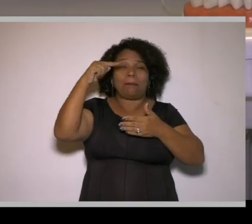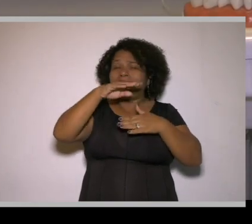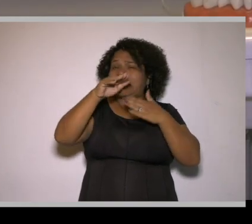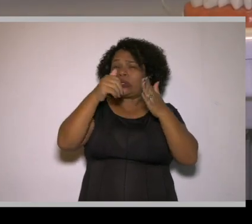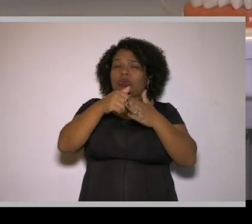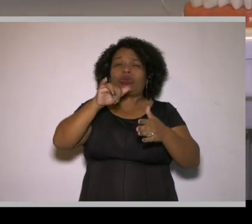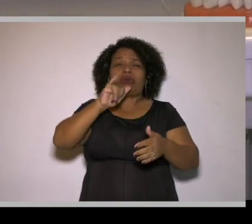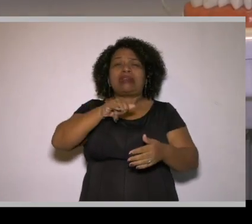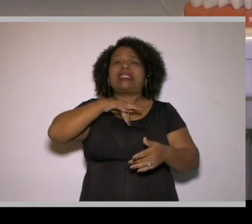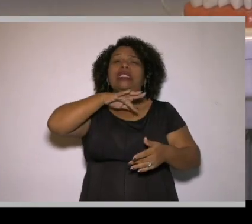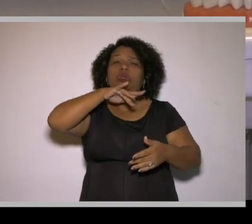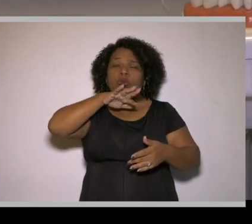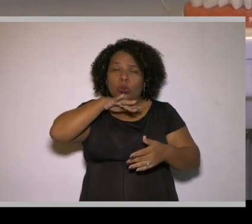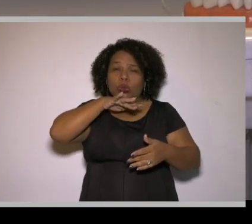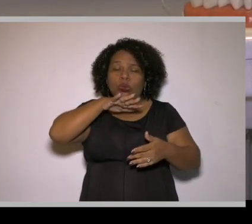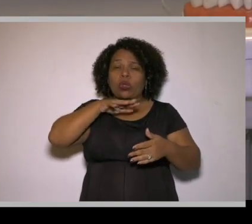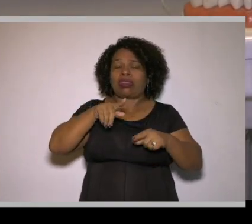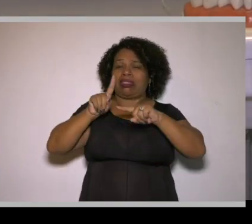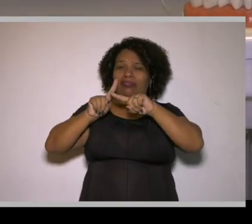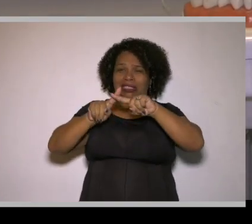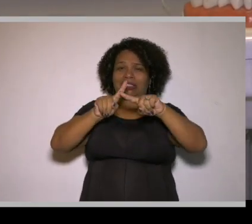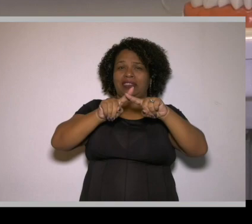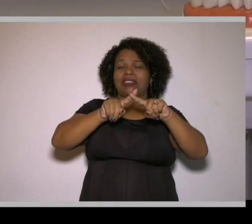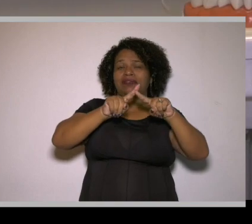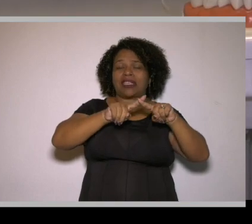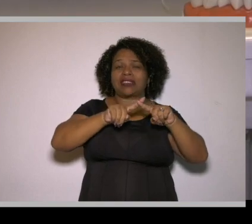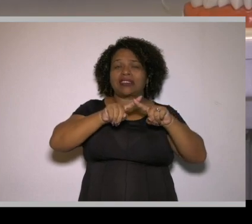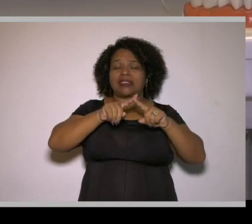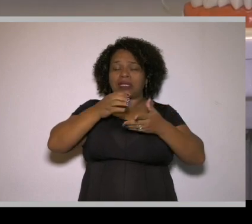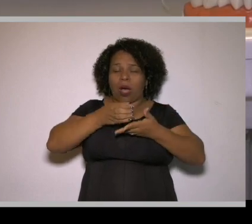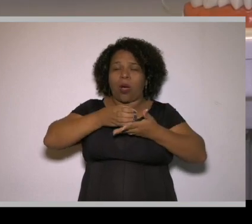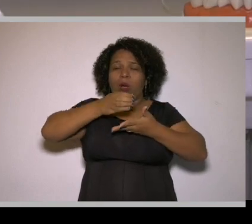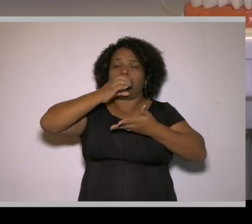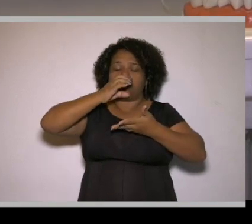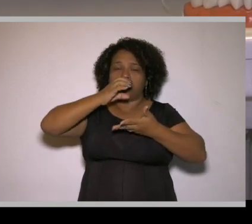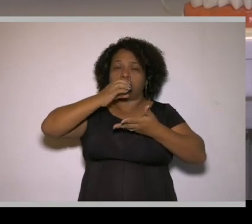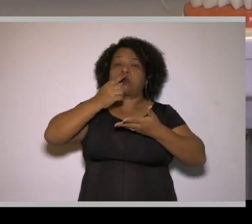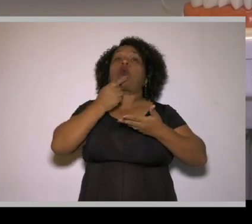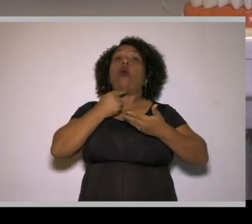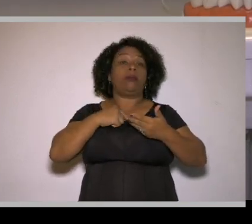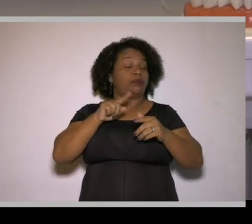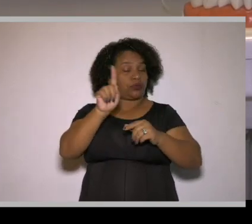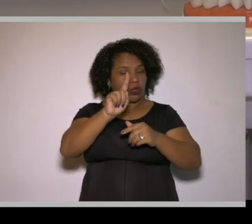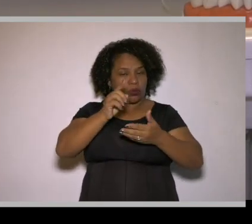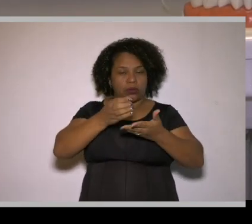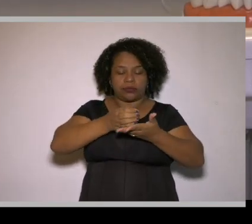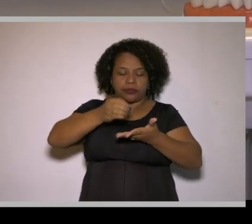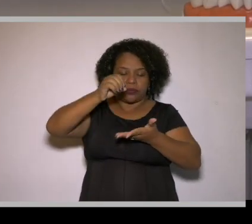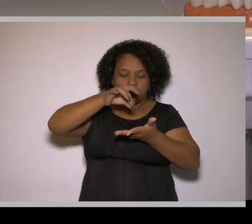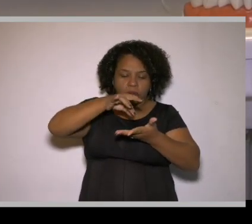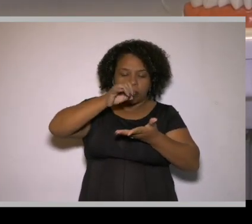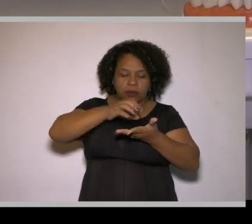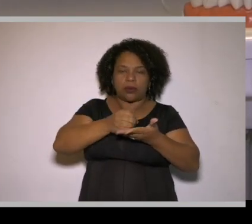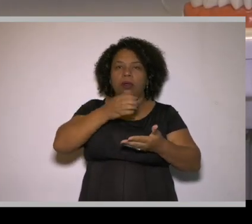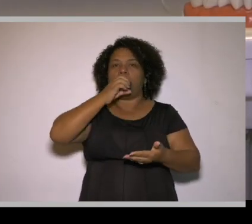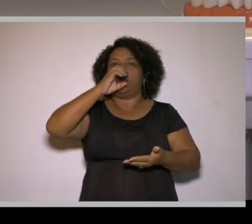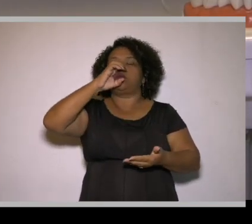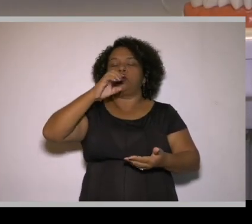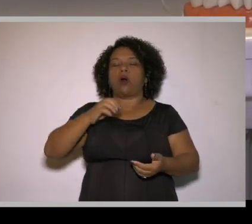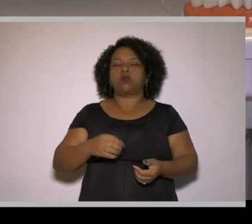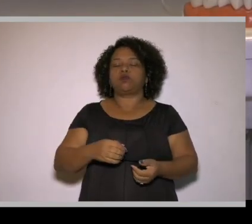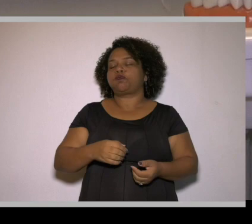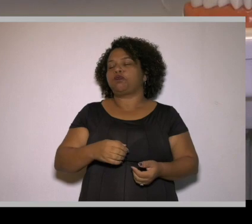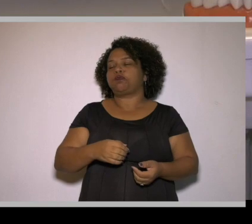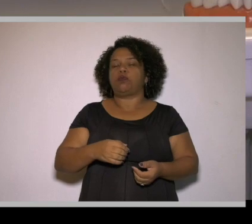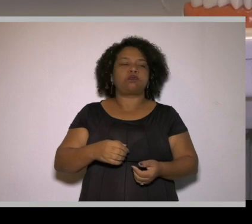la boca, pero sí los Labio. labios, Ok, sí puede con los perfecto. labios, entra el líquido, dura un minuto y luego hacia escupe. afuera, Ok,